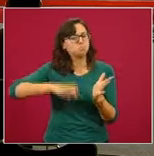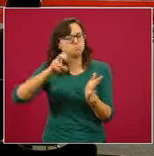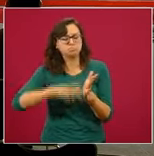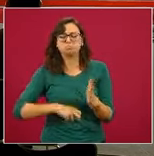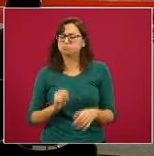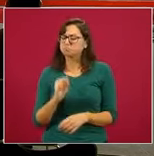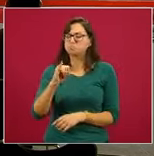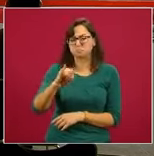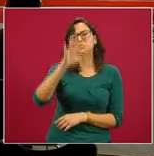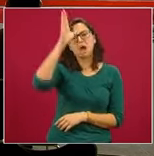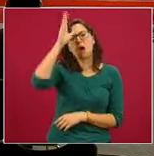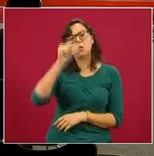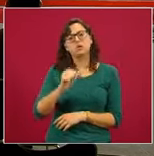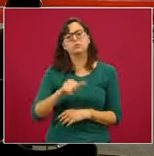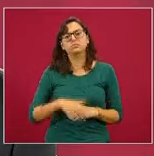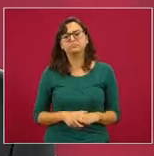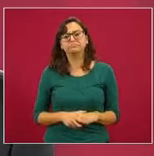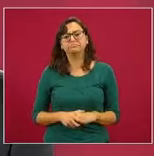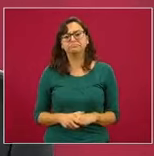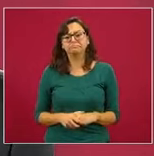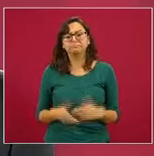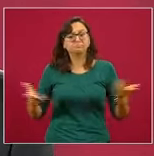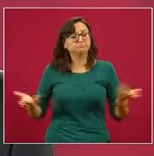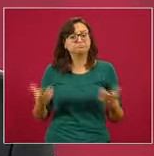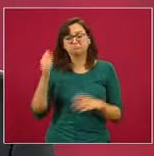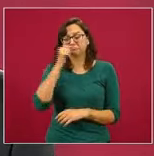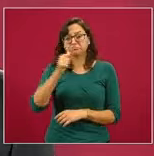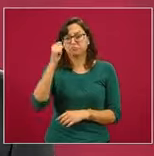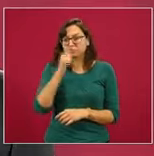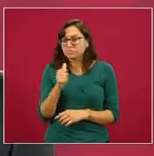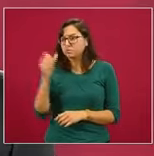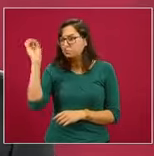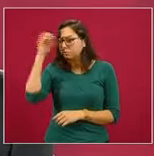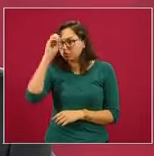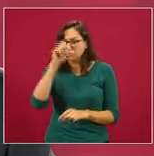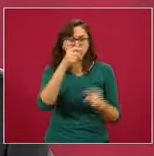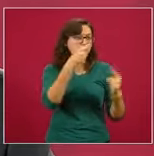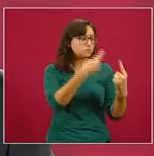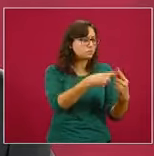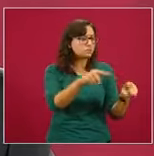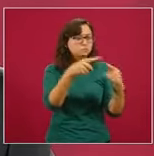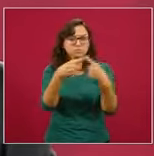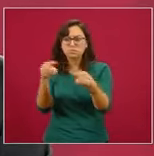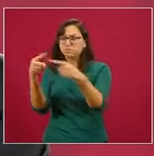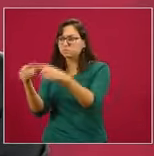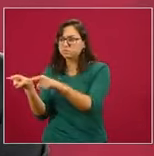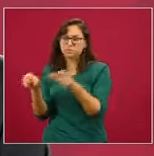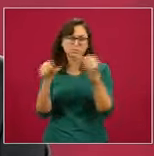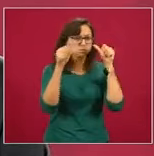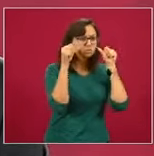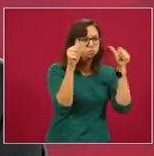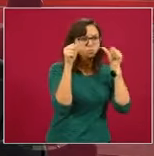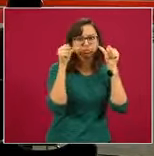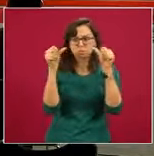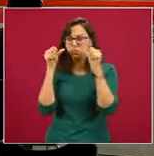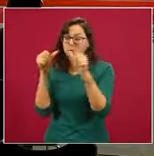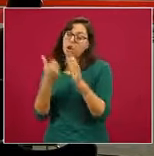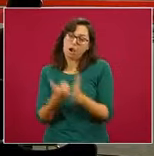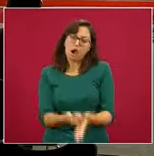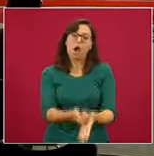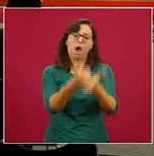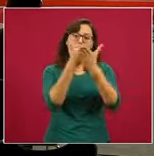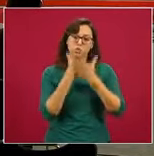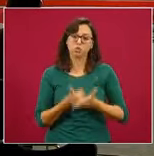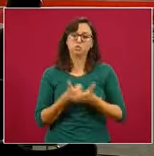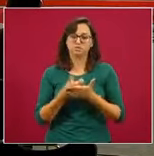Siempre consideramos que es muy enriquecedor escuchar perspectivas diferentes a la que uno puede tener, y eso